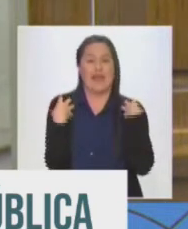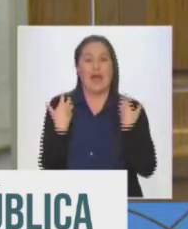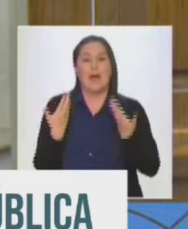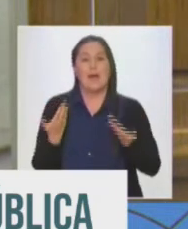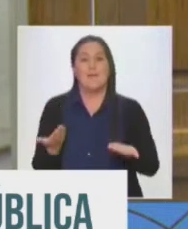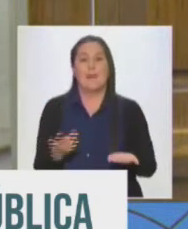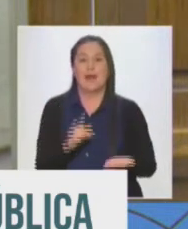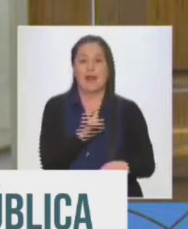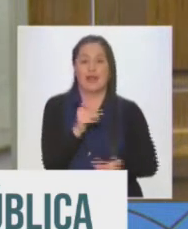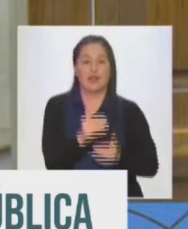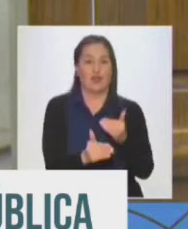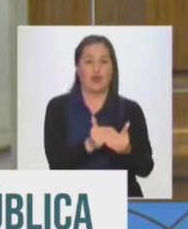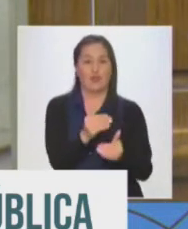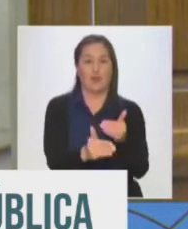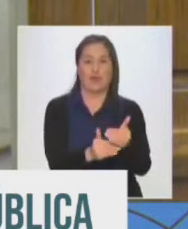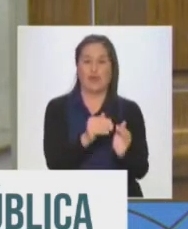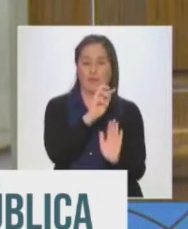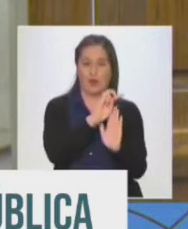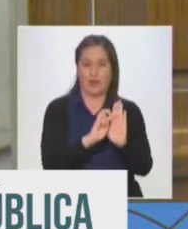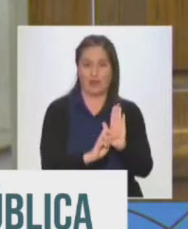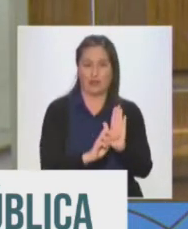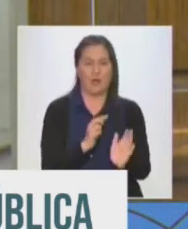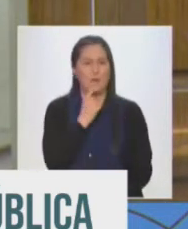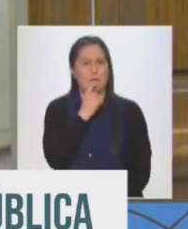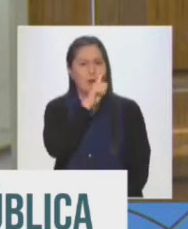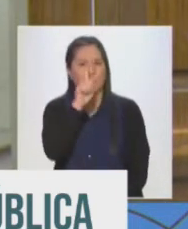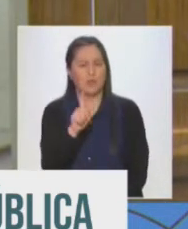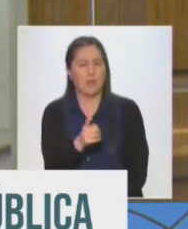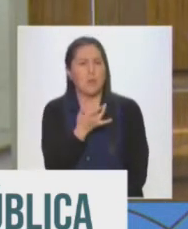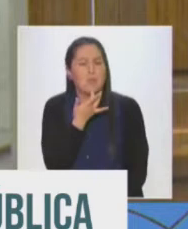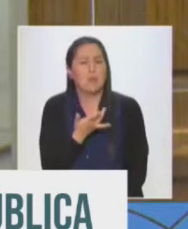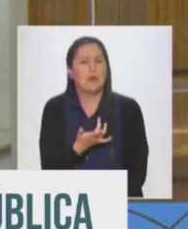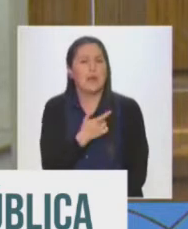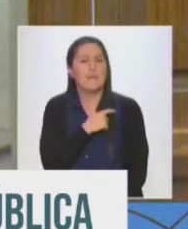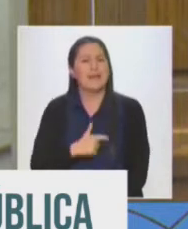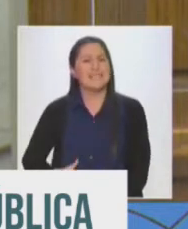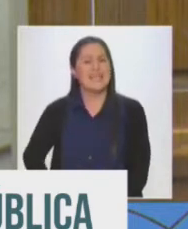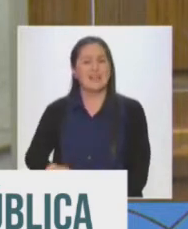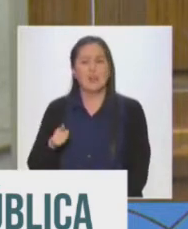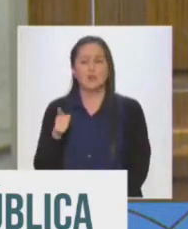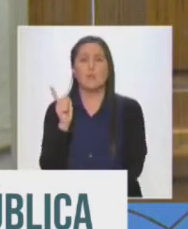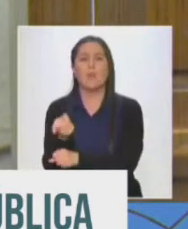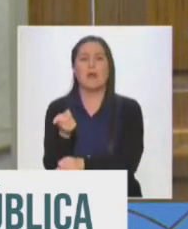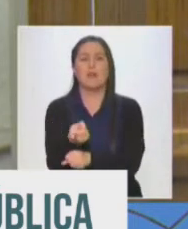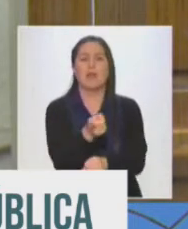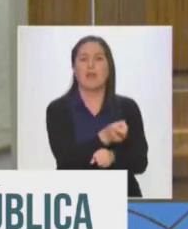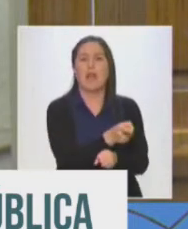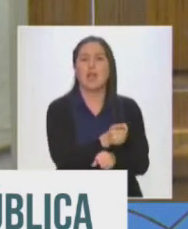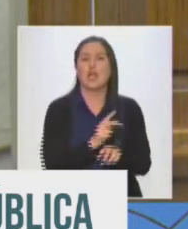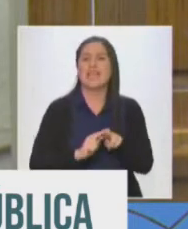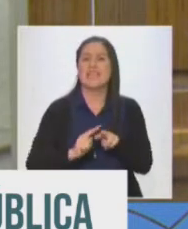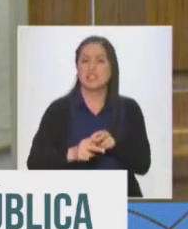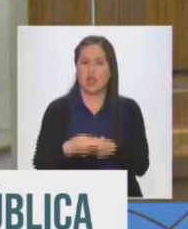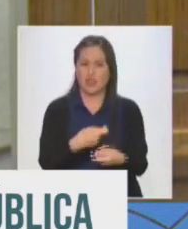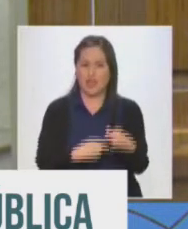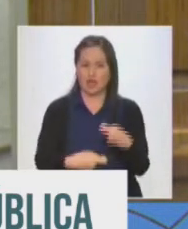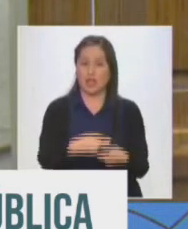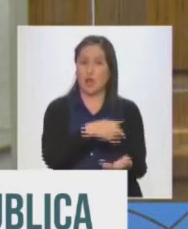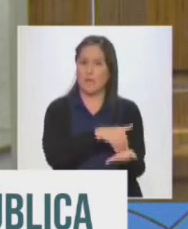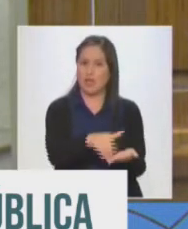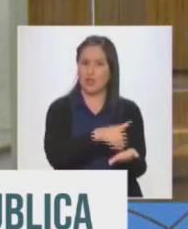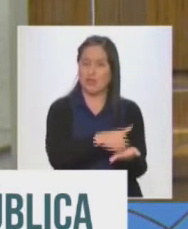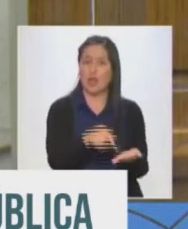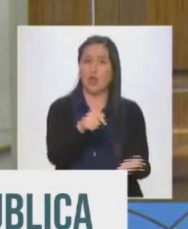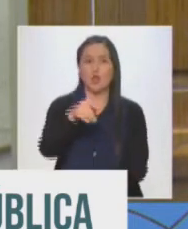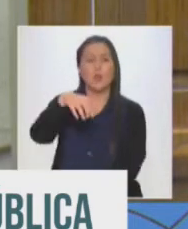del proyecto. Nos preguntamos, ¿por qué el presidente, a través de sus mandatarios, realizó un negocio millonario en un